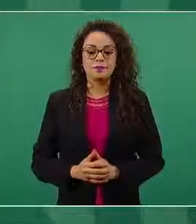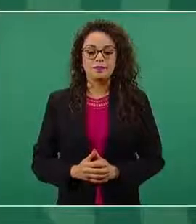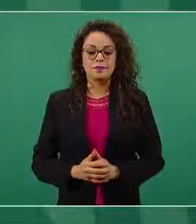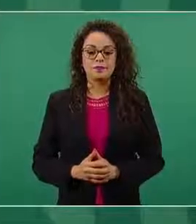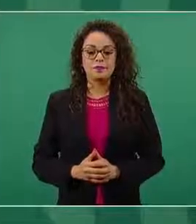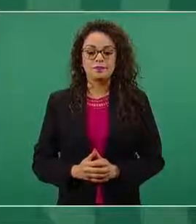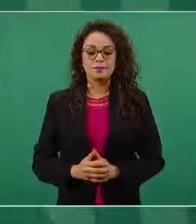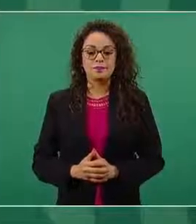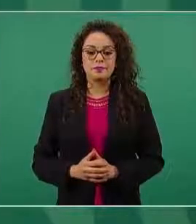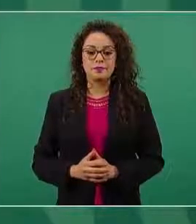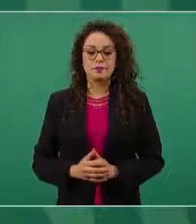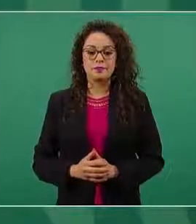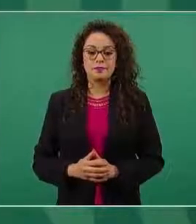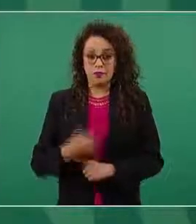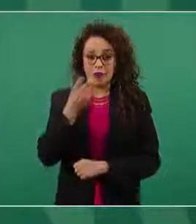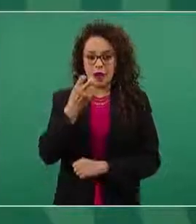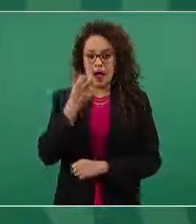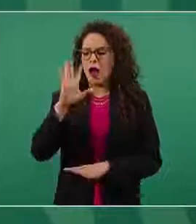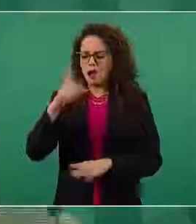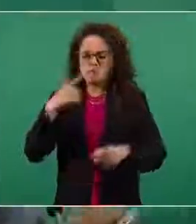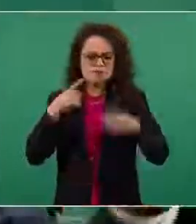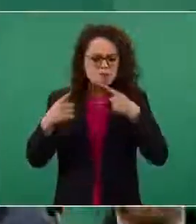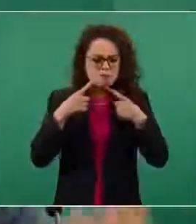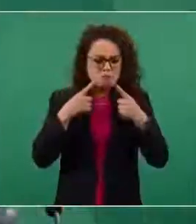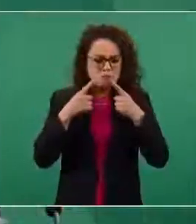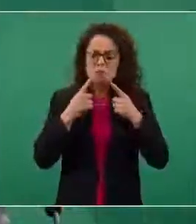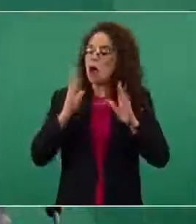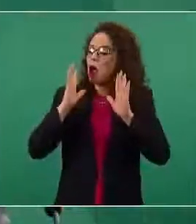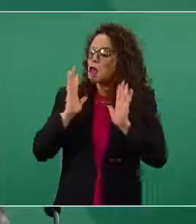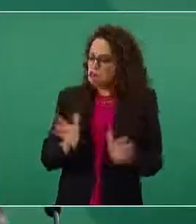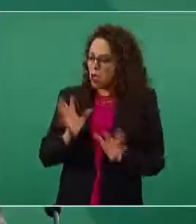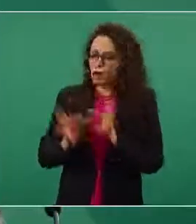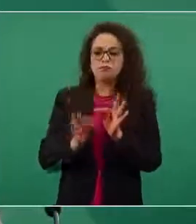Entonces se ponen de acuerdo y